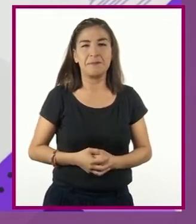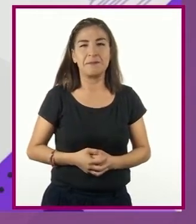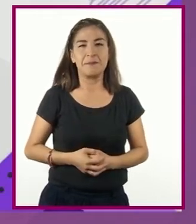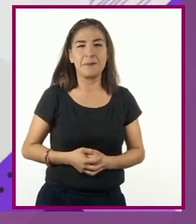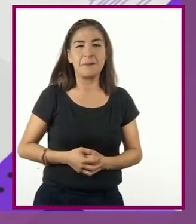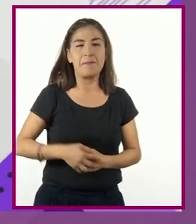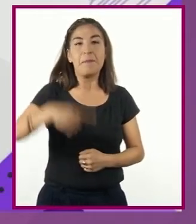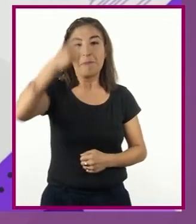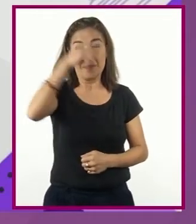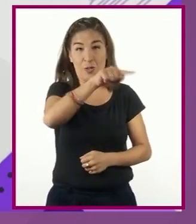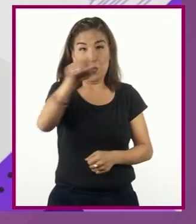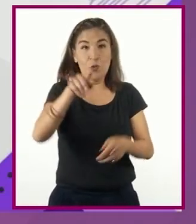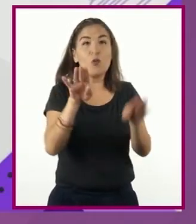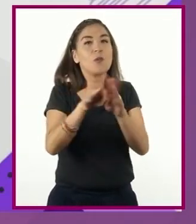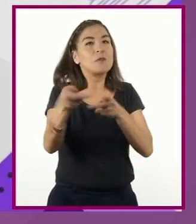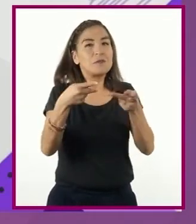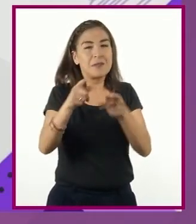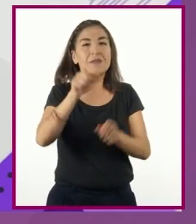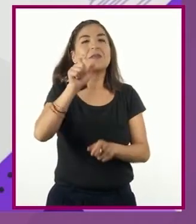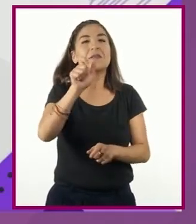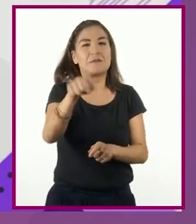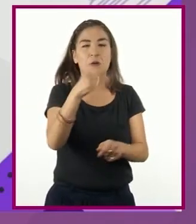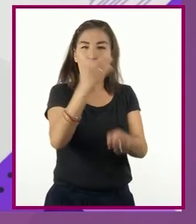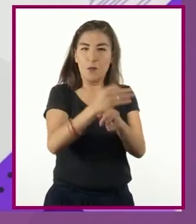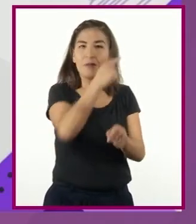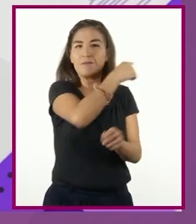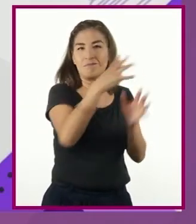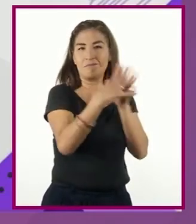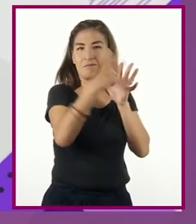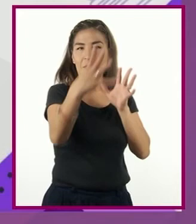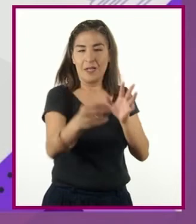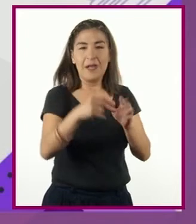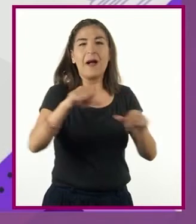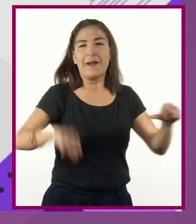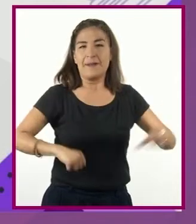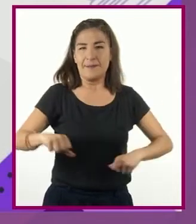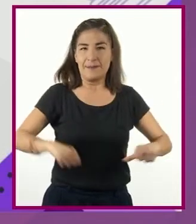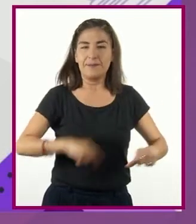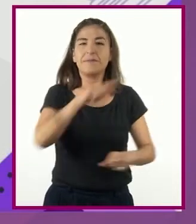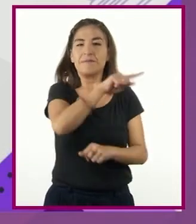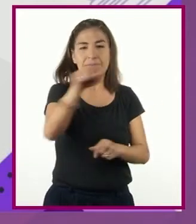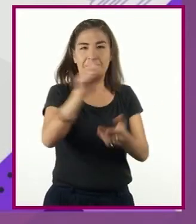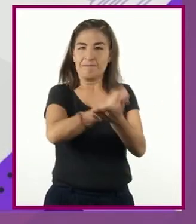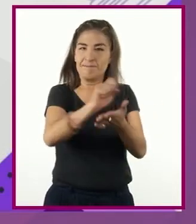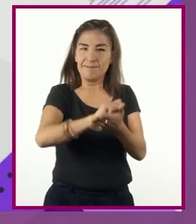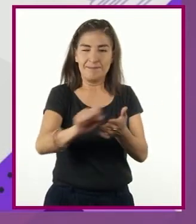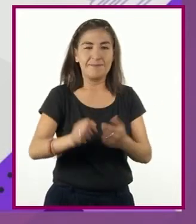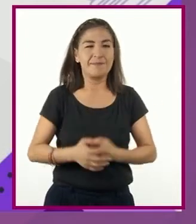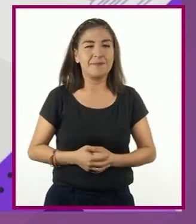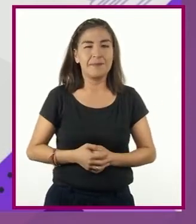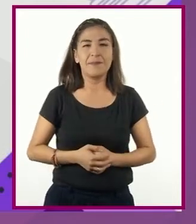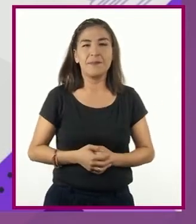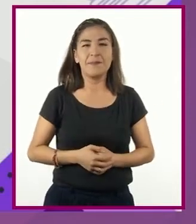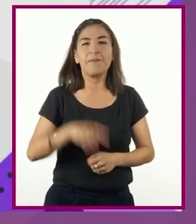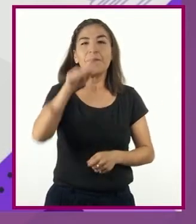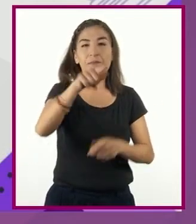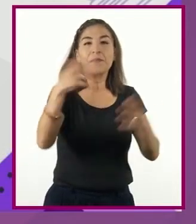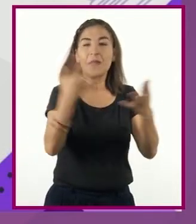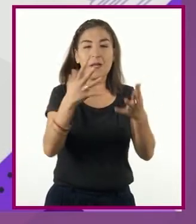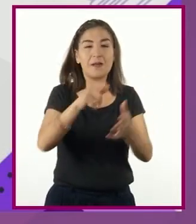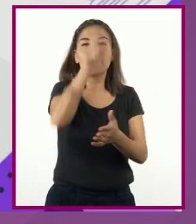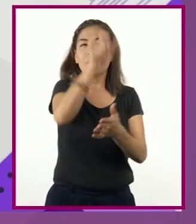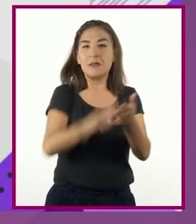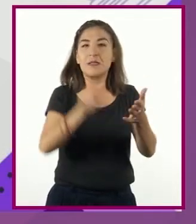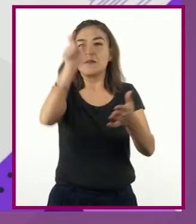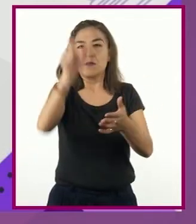Para organizar sus anotaciones, las y los invito a realizar la siguiente actividad. Elaboren un cuadro con